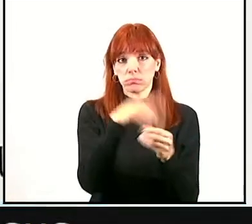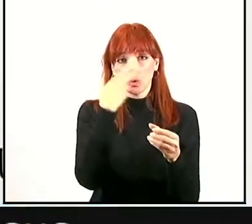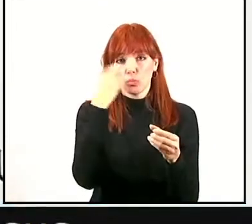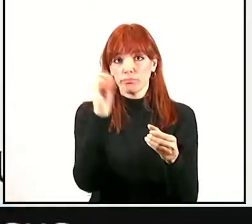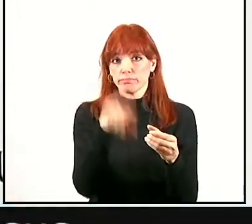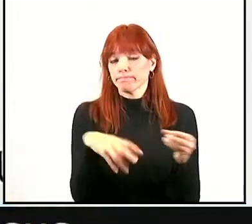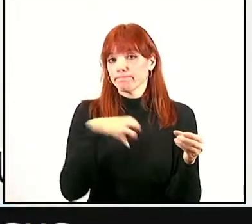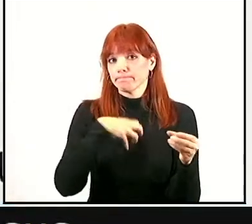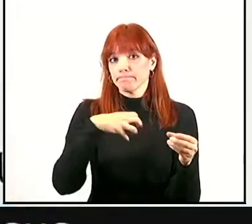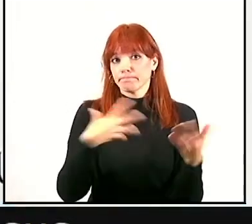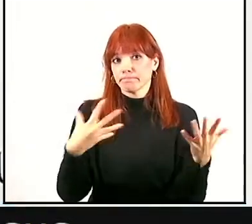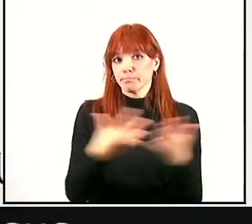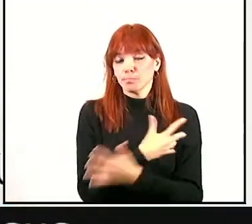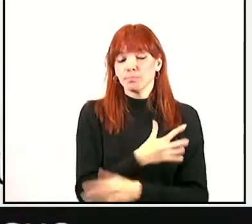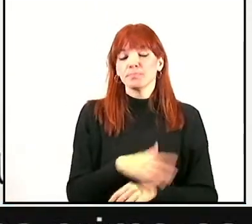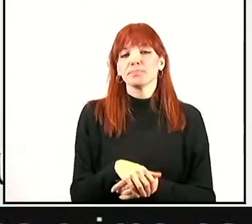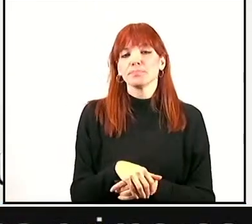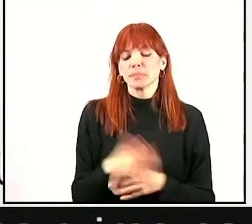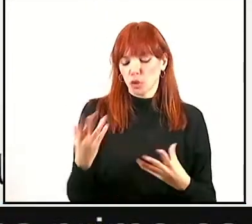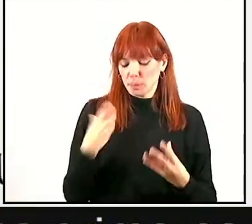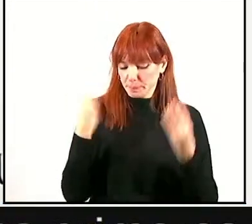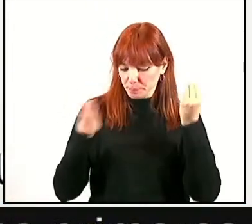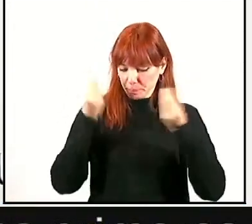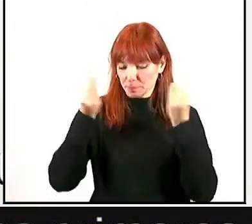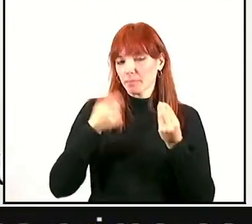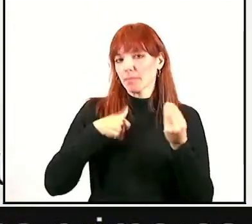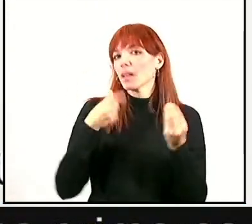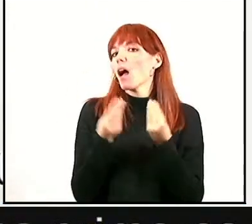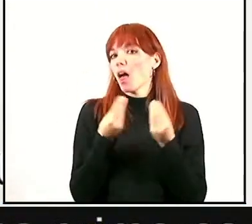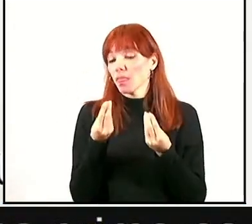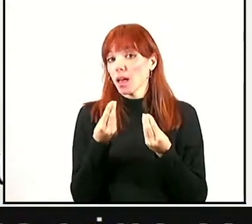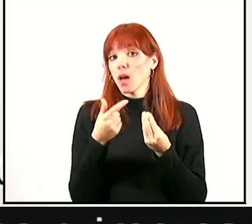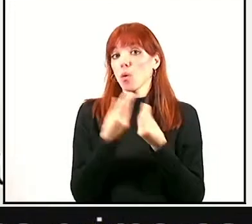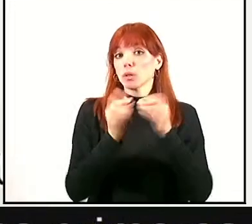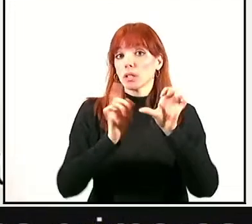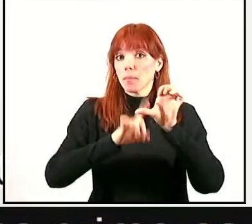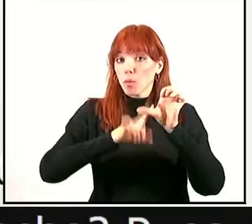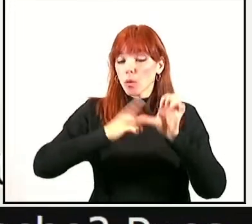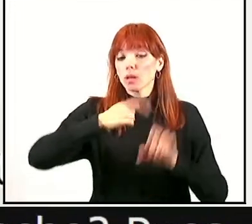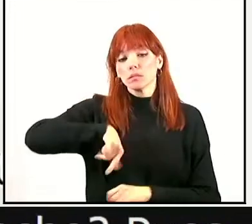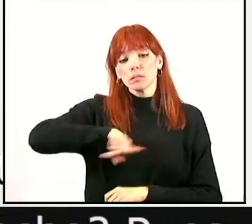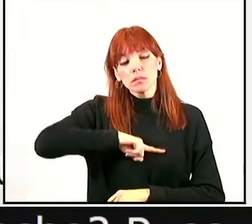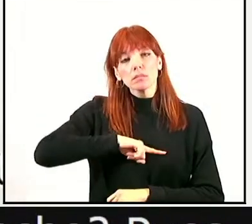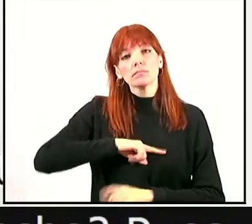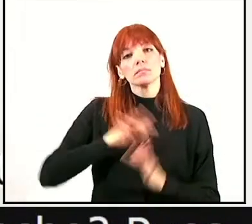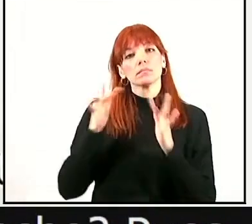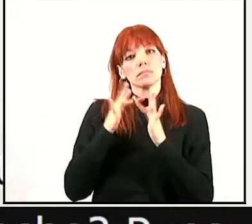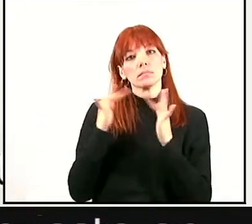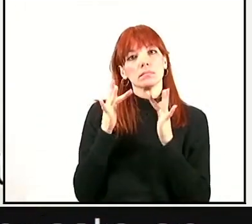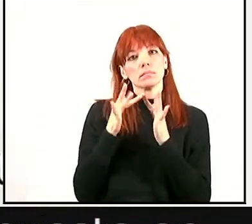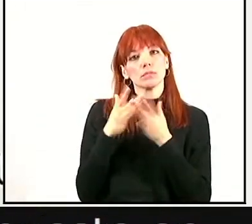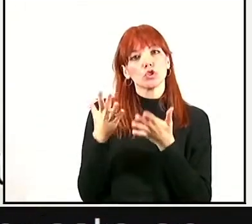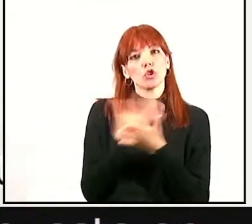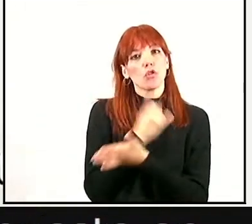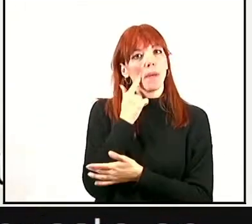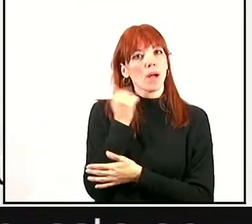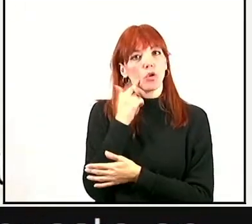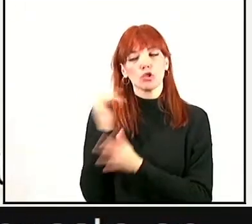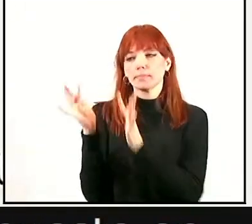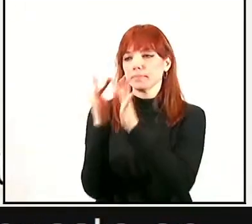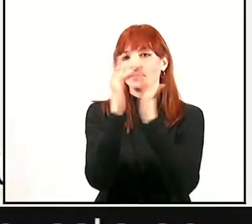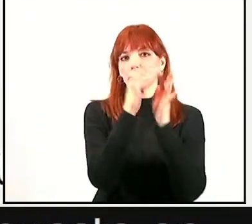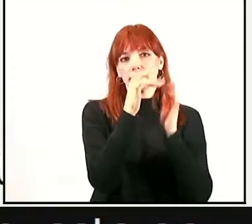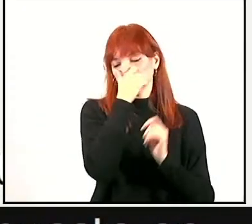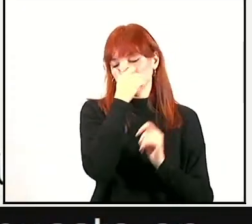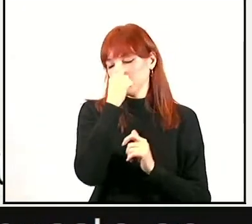estos primeros 4 millones de euros. ¿Qué es lo que hemos hecho? Pues desde la Junta de Extremadura nos hemos puesto en contacto con todas las entidades